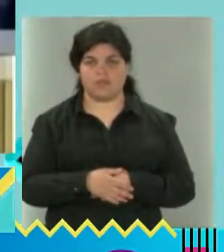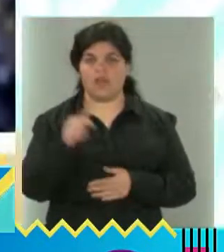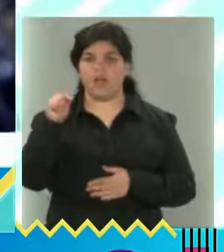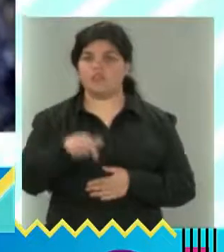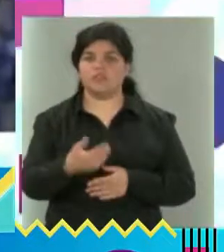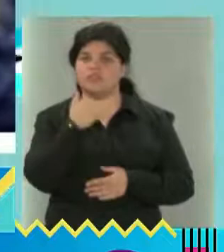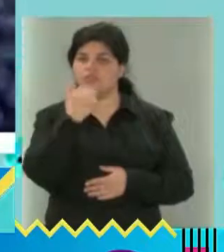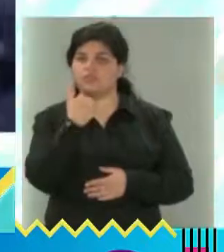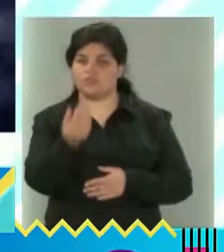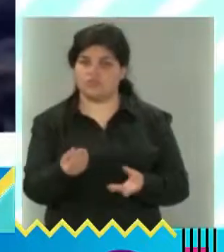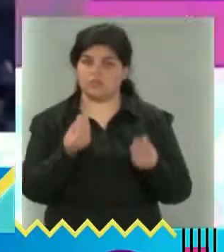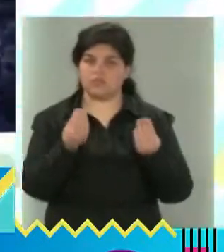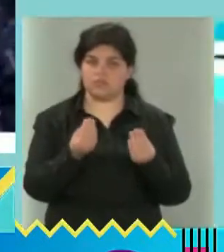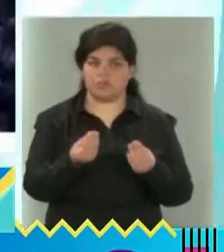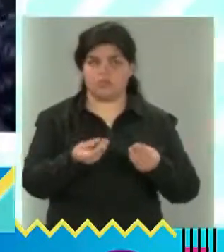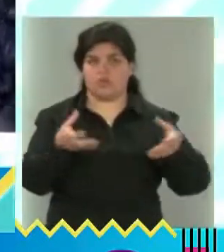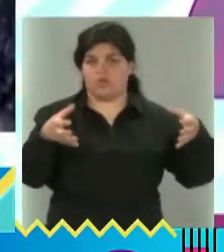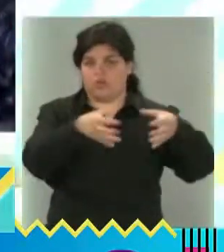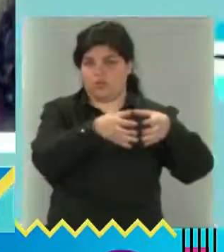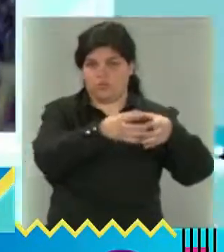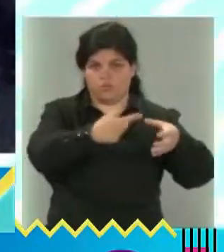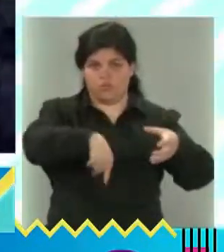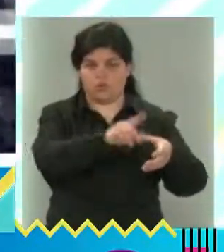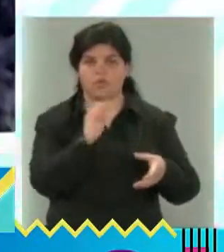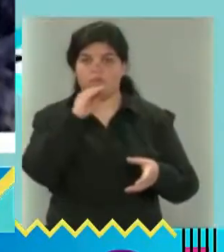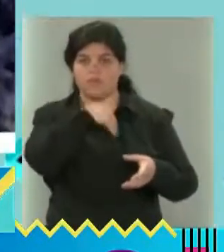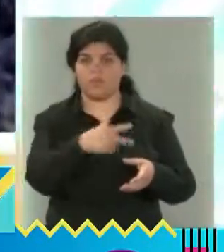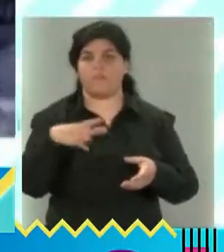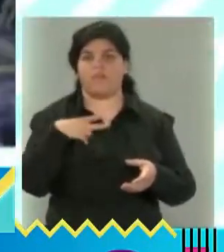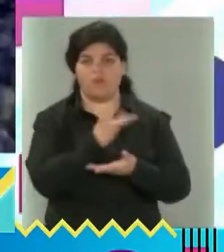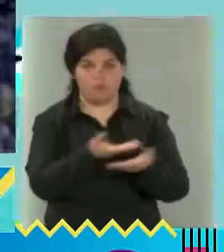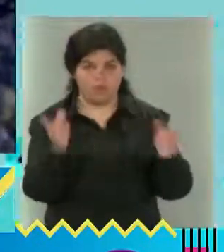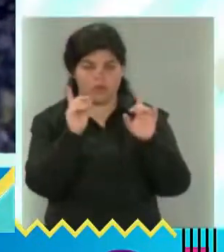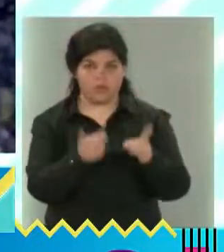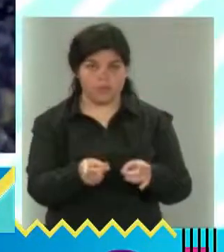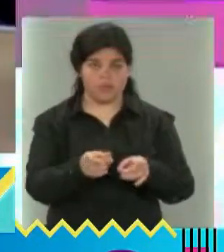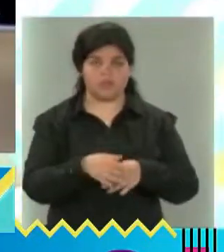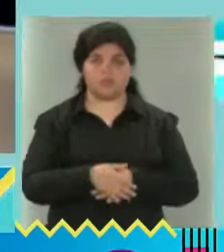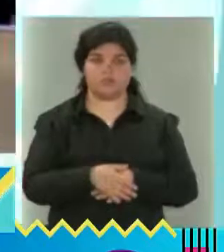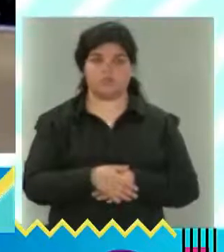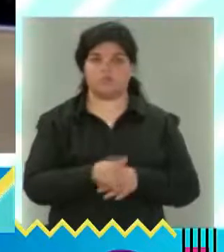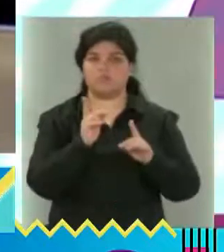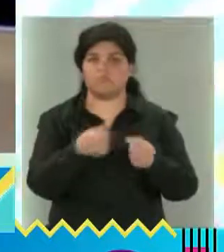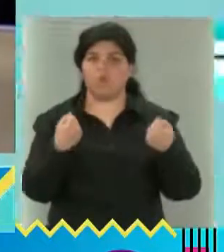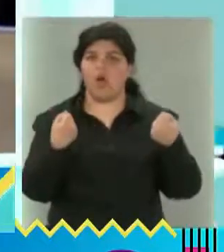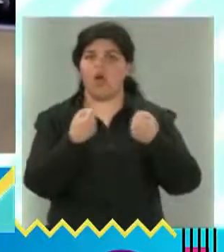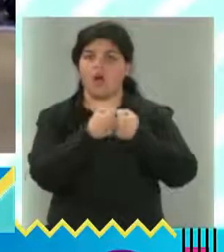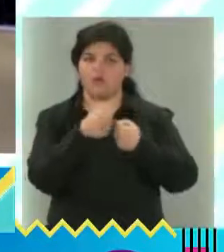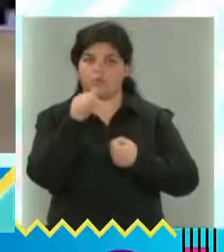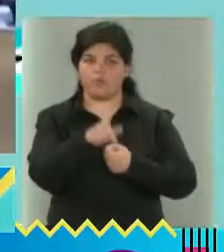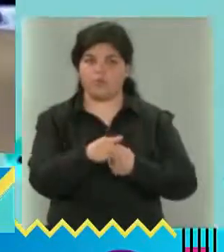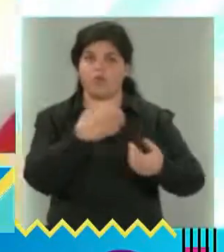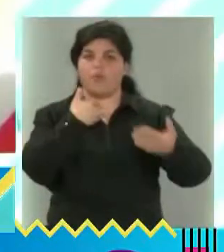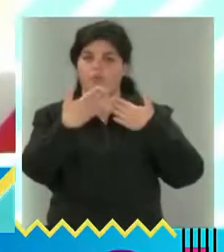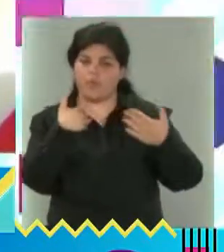por ahí, a lo mejor todo el sector y obviamente de los organismos públicos, de los organismos privados, es seguir con ese mismo consenso, ese mismo grado de